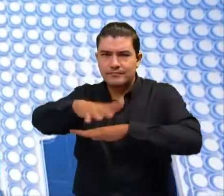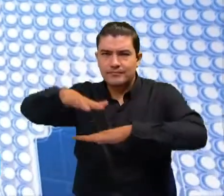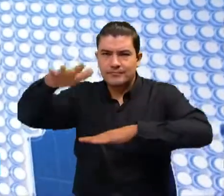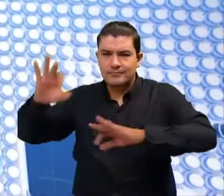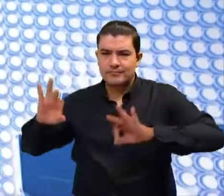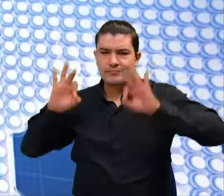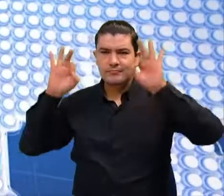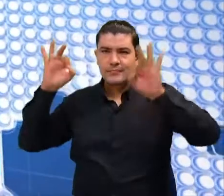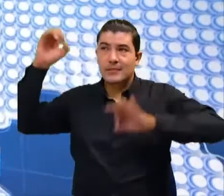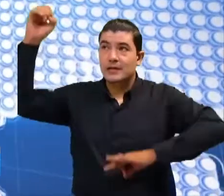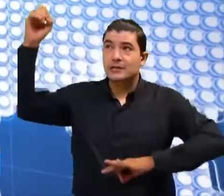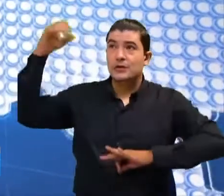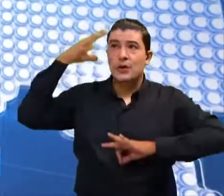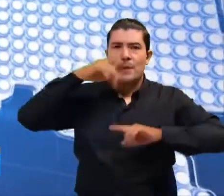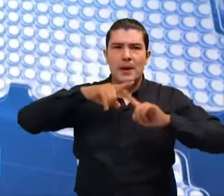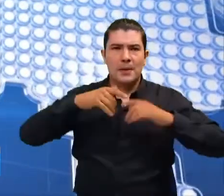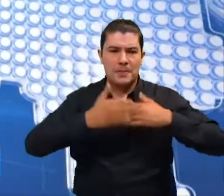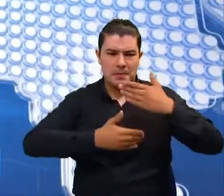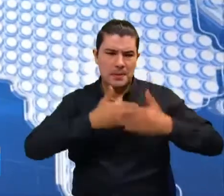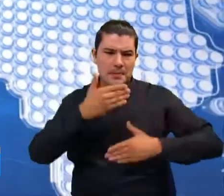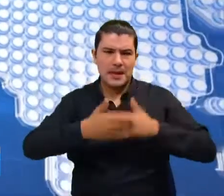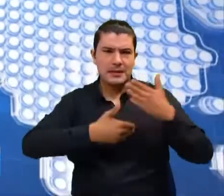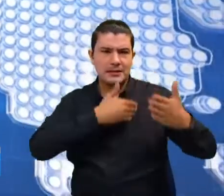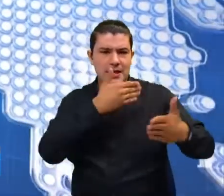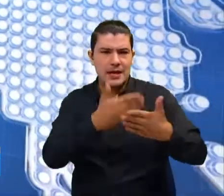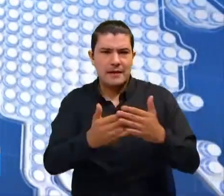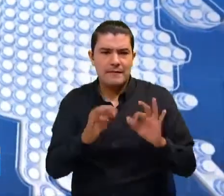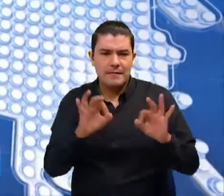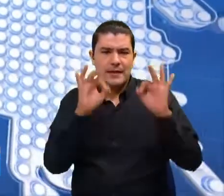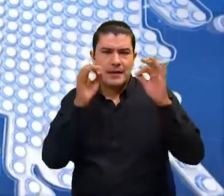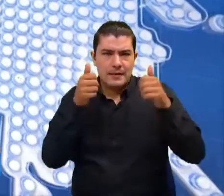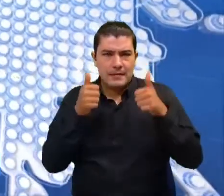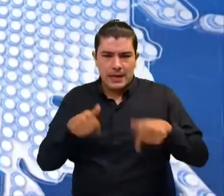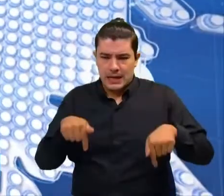salimos con mucho sol, pero al final esto, la carrera del clima estuvo excelente.